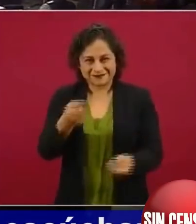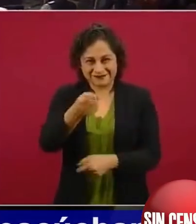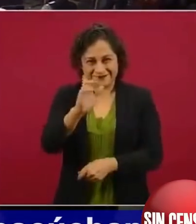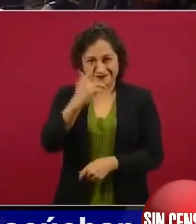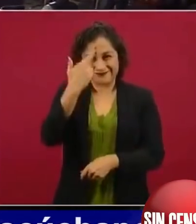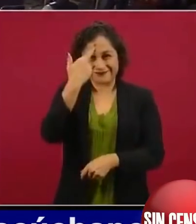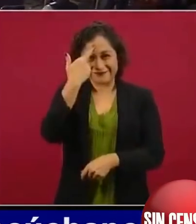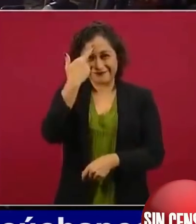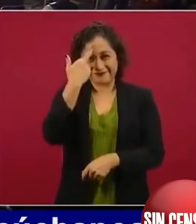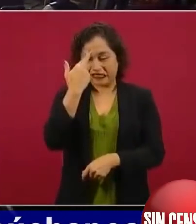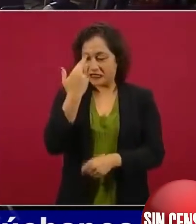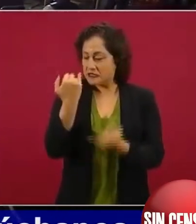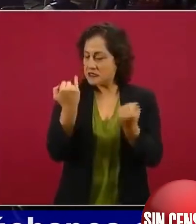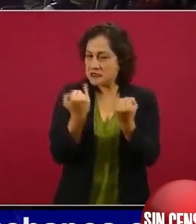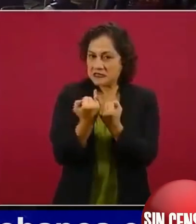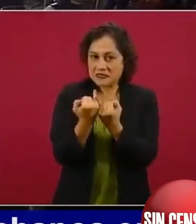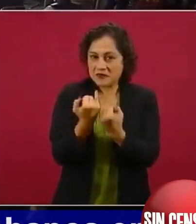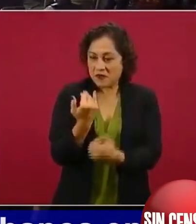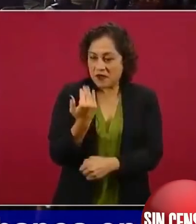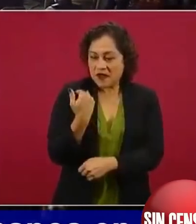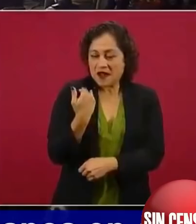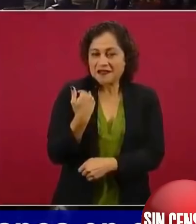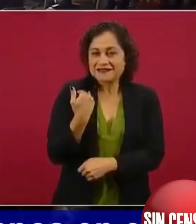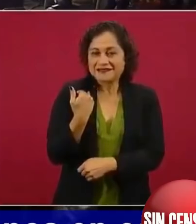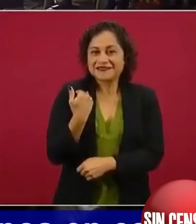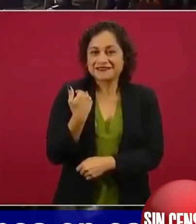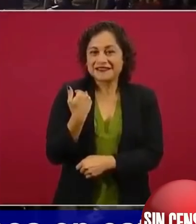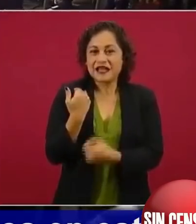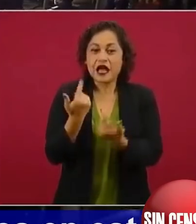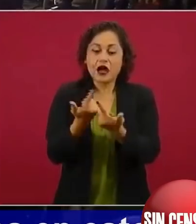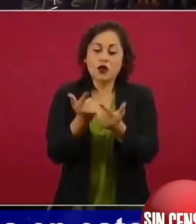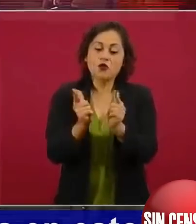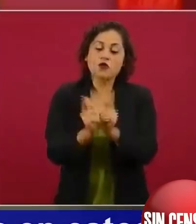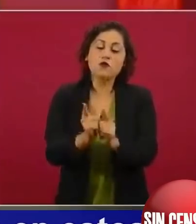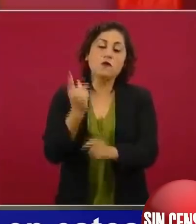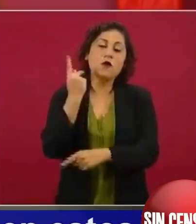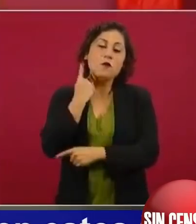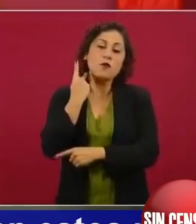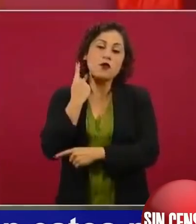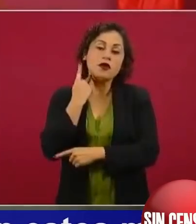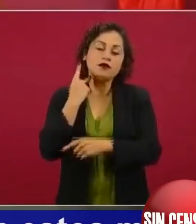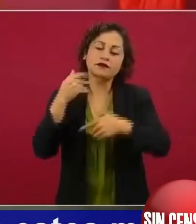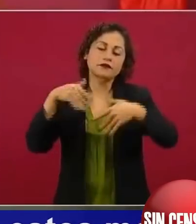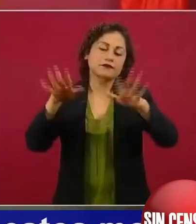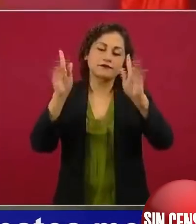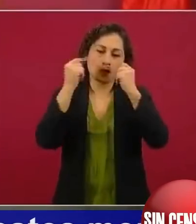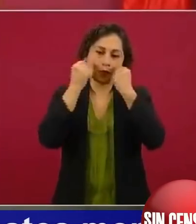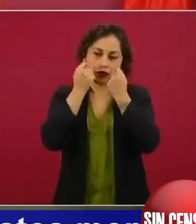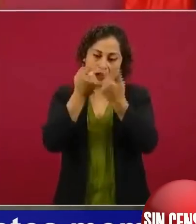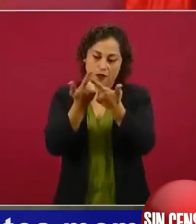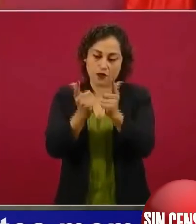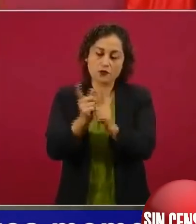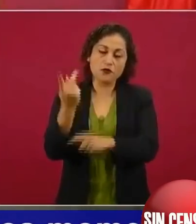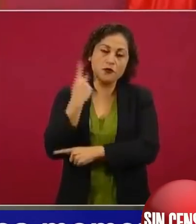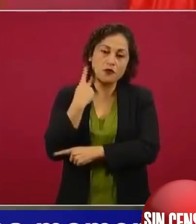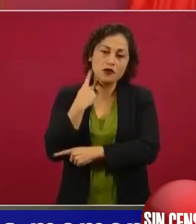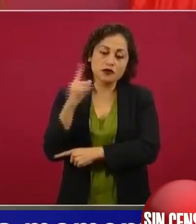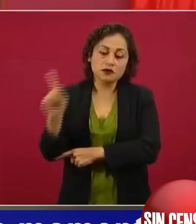de que salía el candidato de un partido que no voy a mencionar y ya